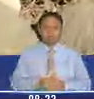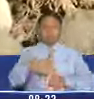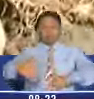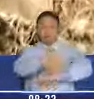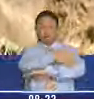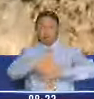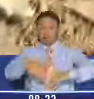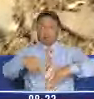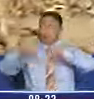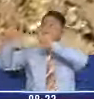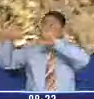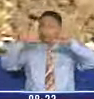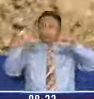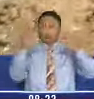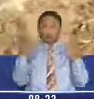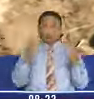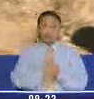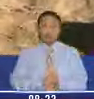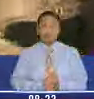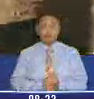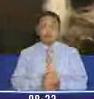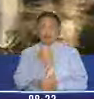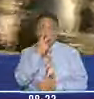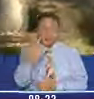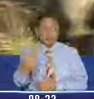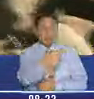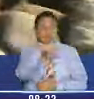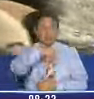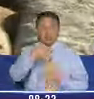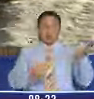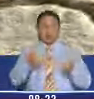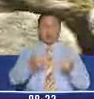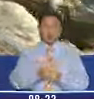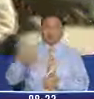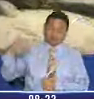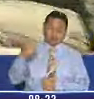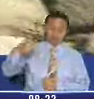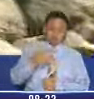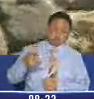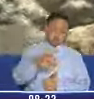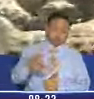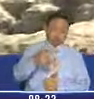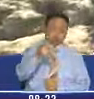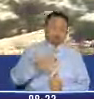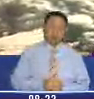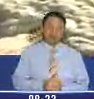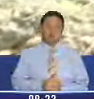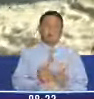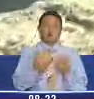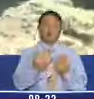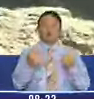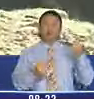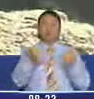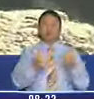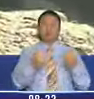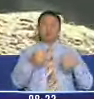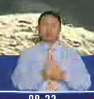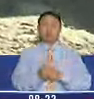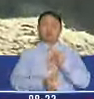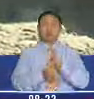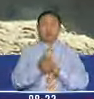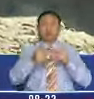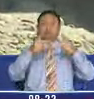ni vertical ni horizontal. Sí, usted ve cómo bajan los carros. Aquí los carros bajan. Hay muchos carros que bajan para al puente